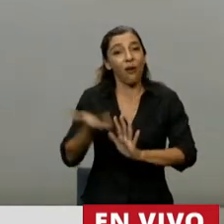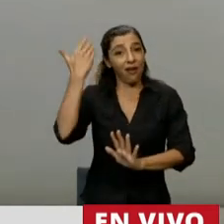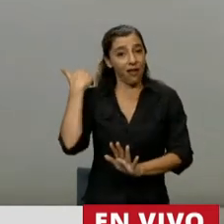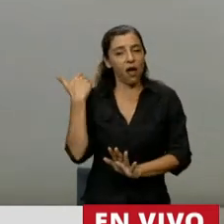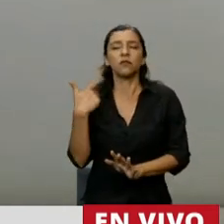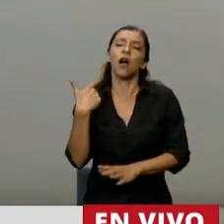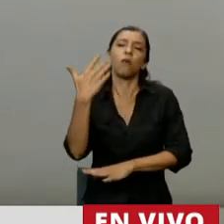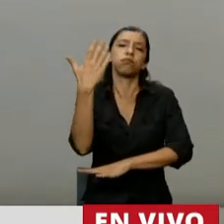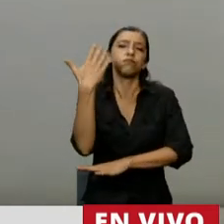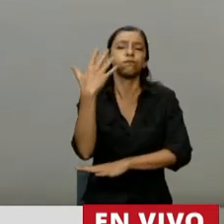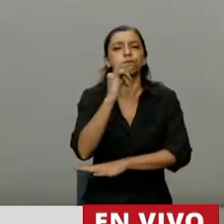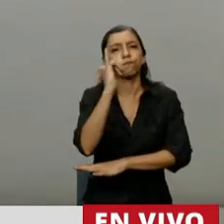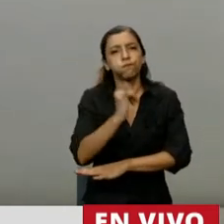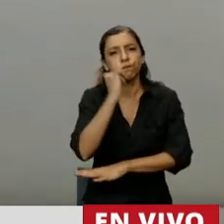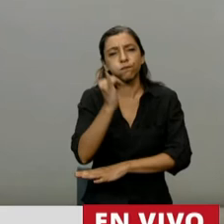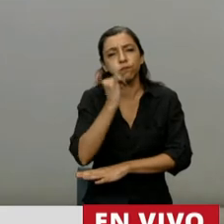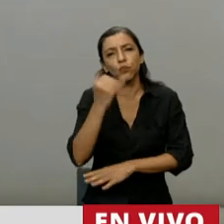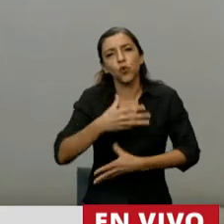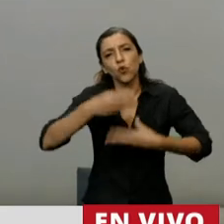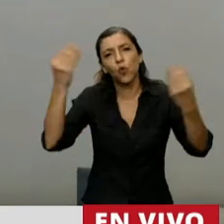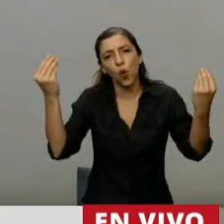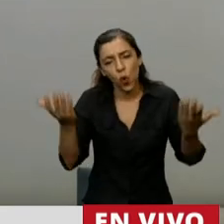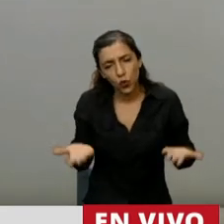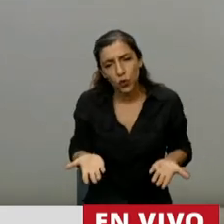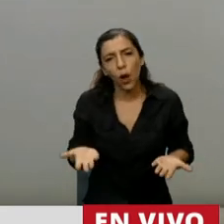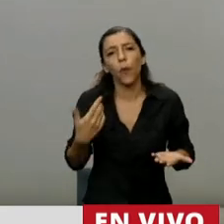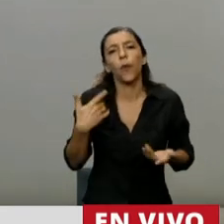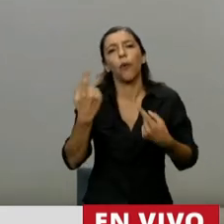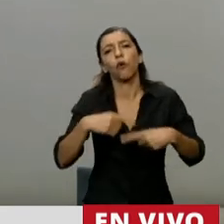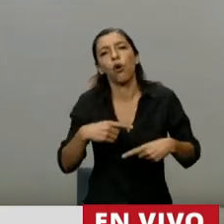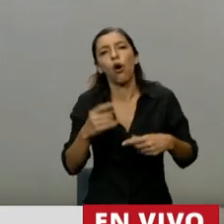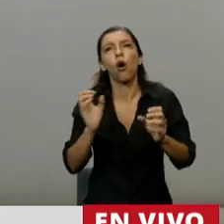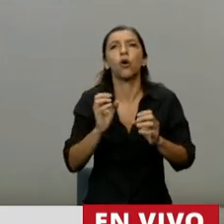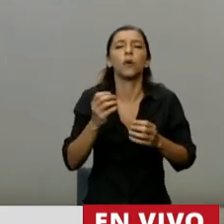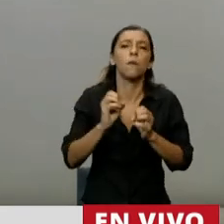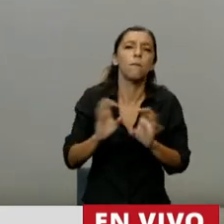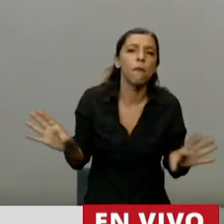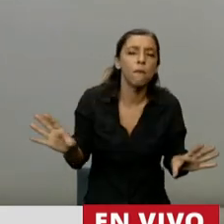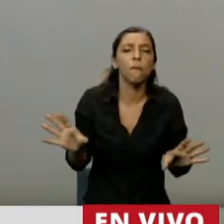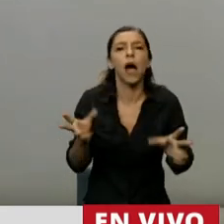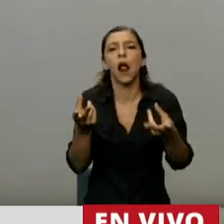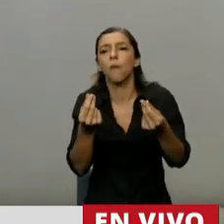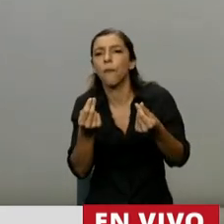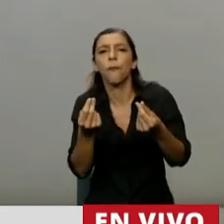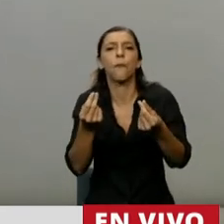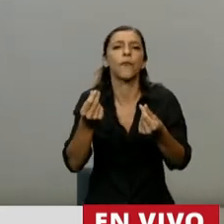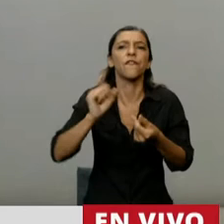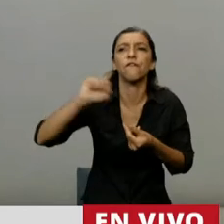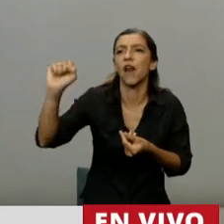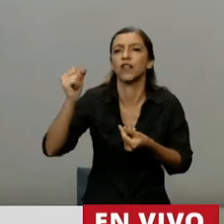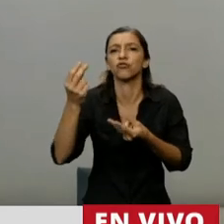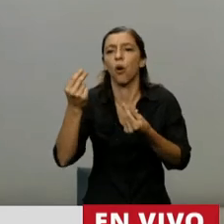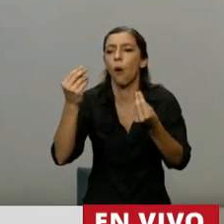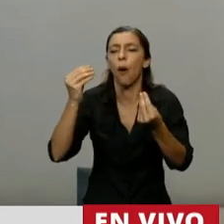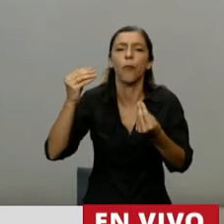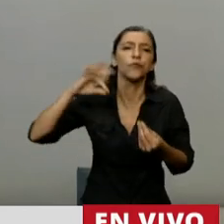el cansancio de lo que se perdió frente a los precios y